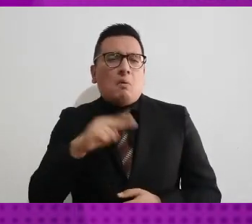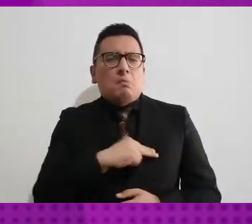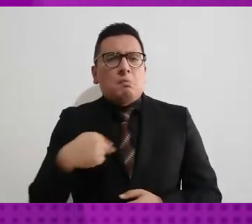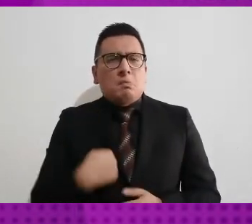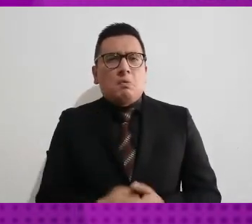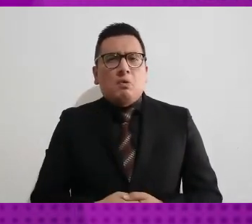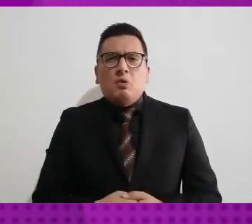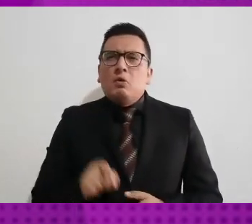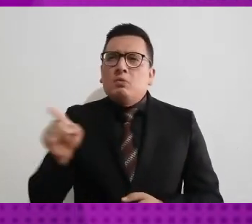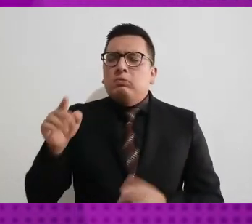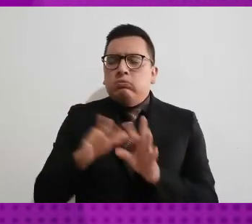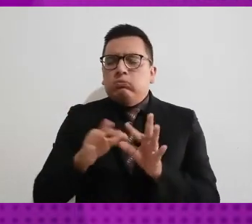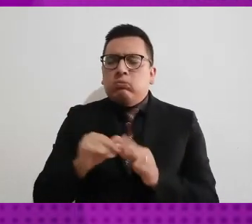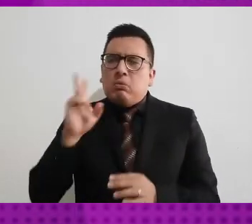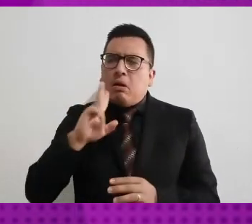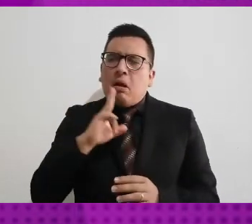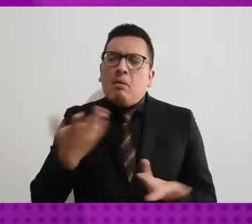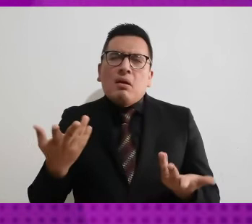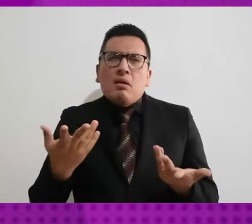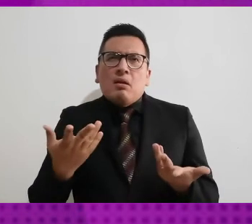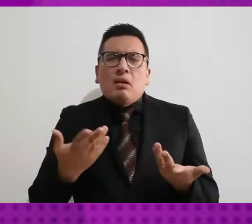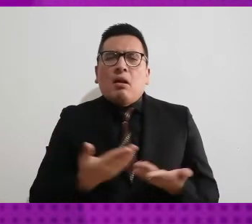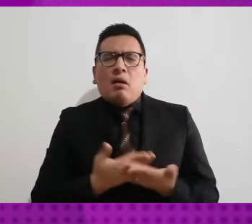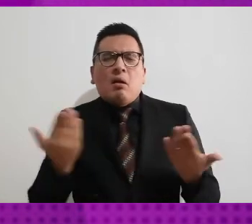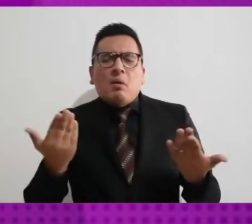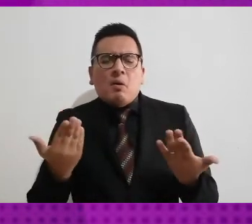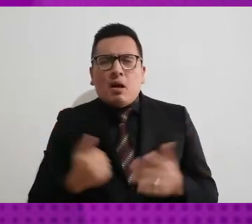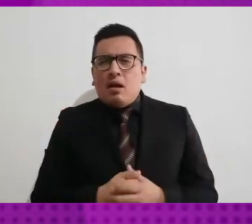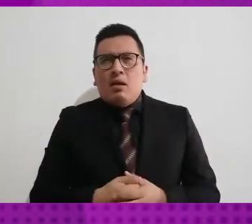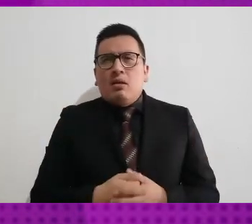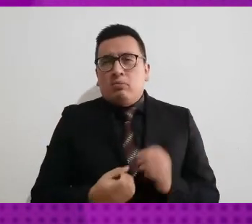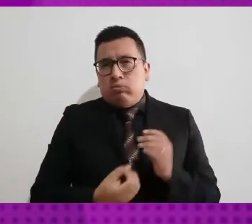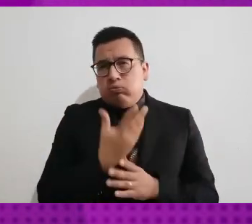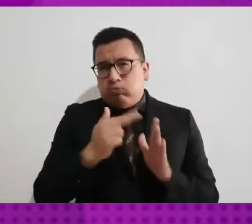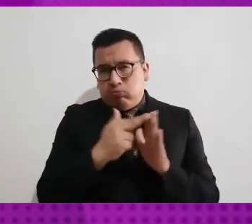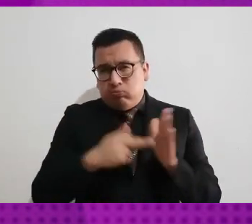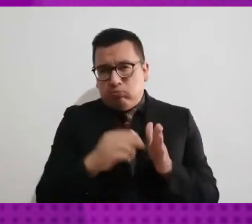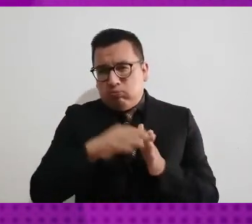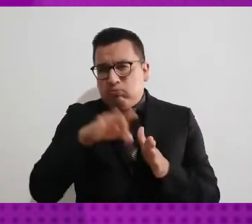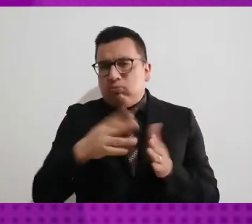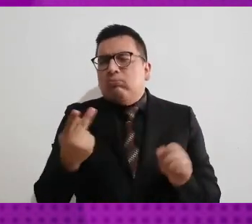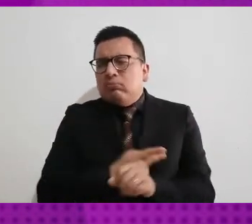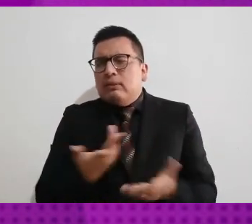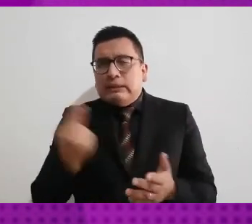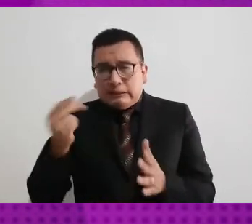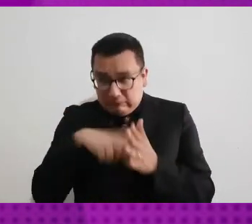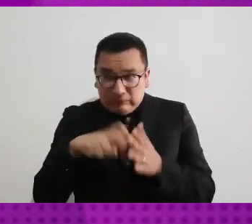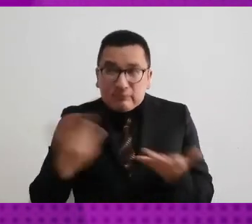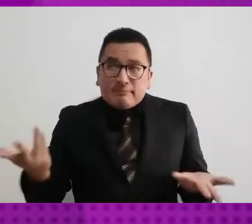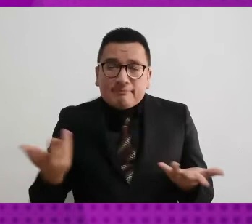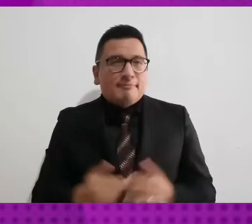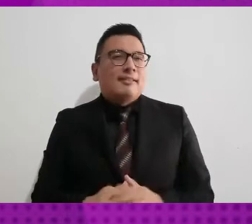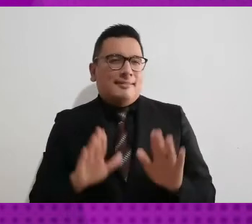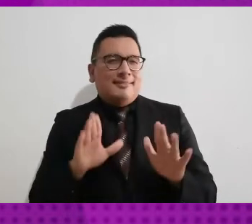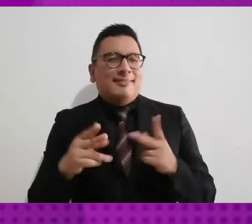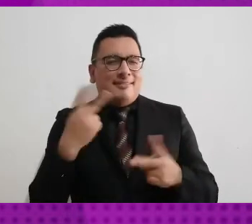regresando, pues vamos a hacer que tú nos digas un balance de cómo ha funcionado y si hay necesidad de hacer una reforma